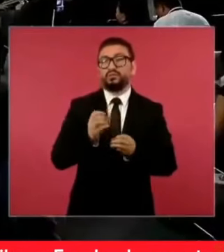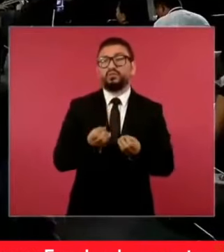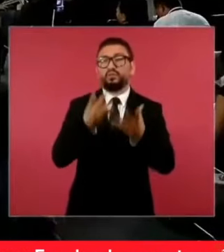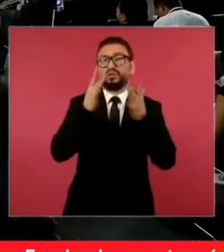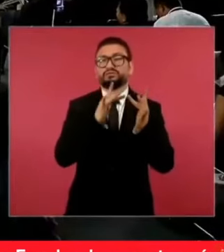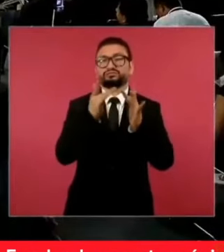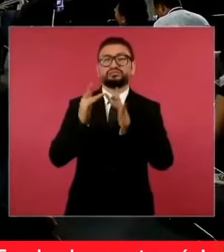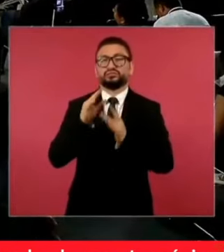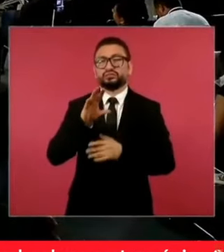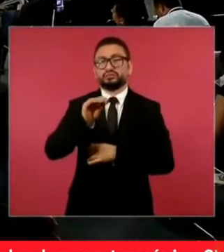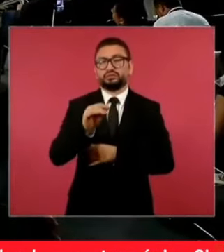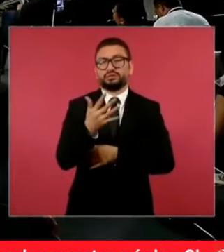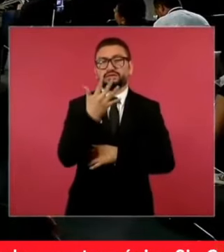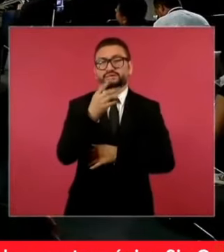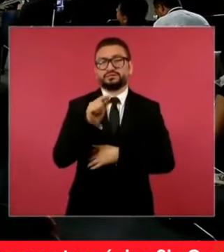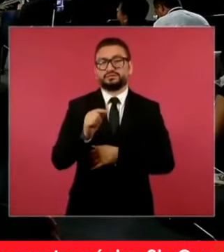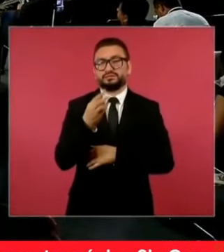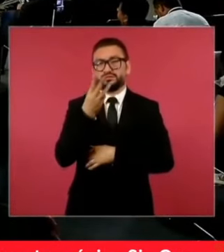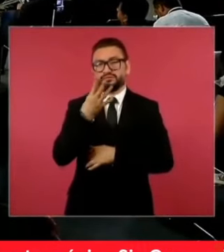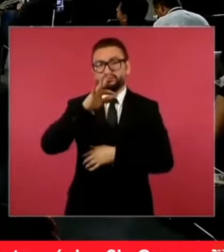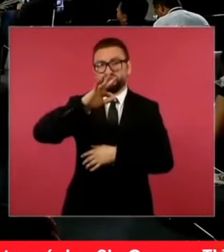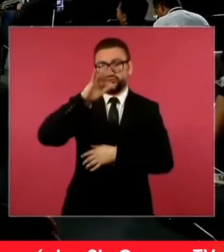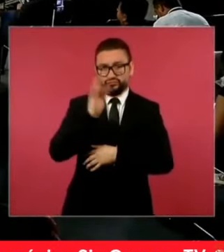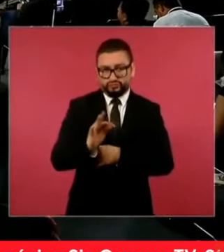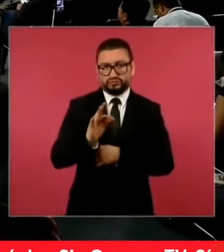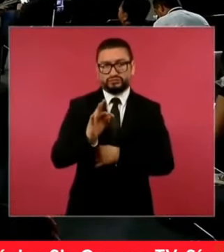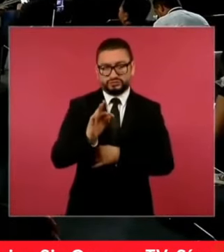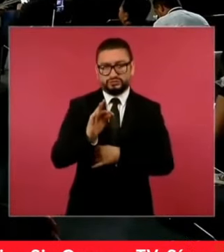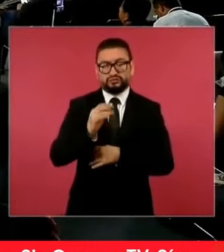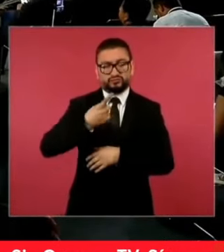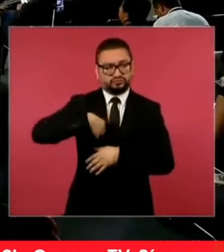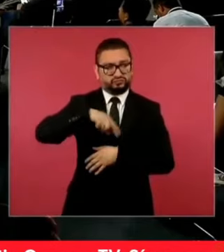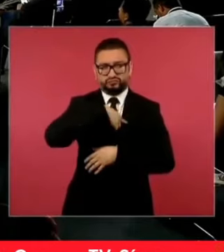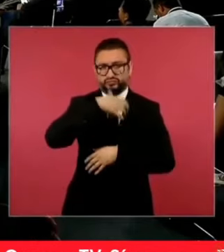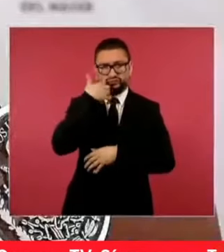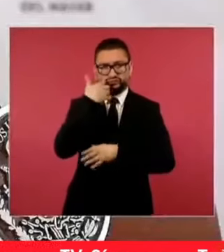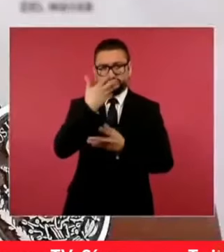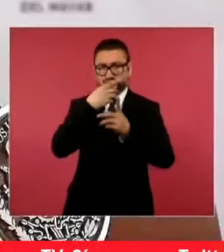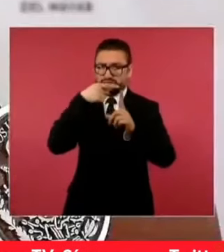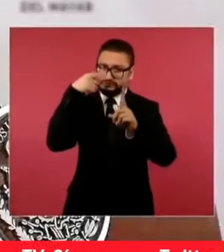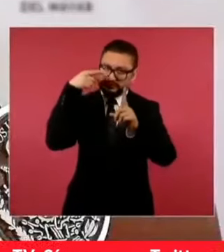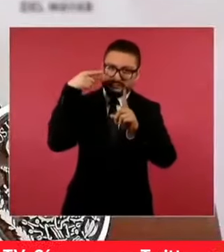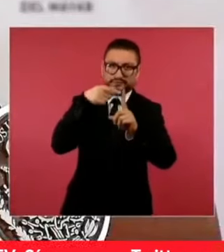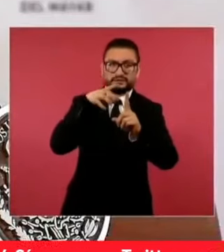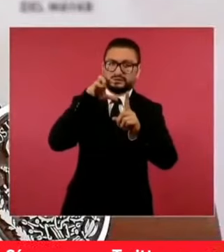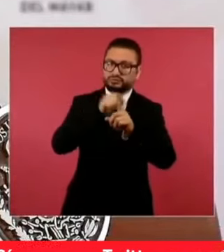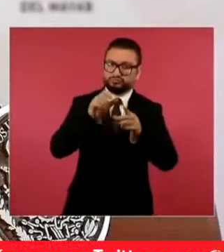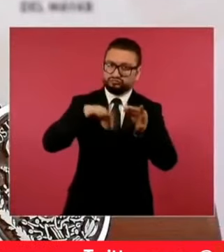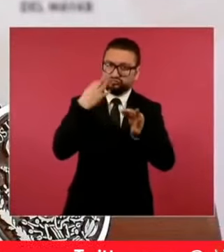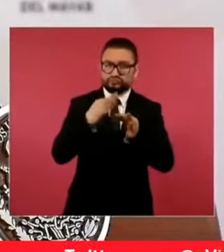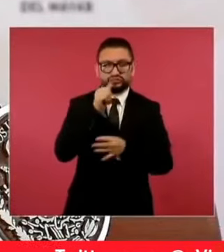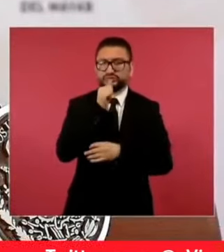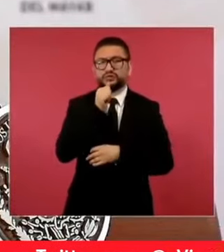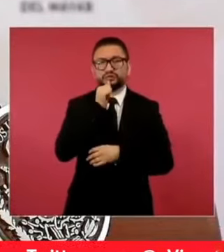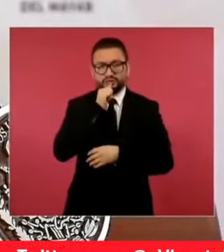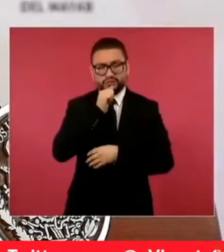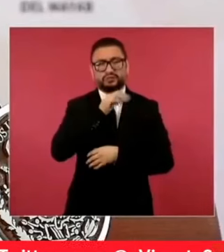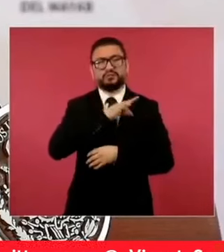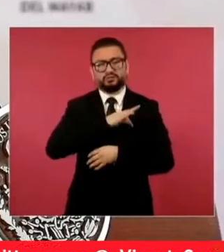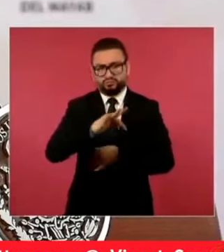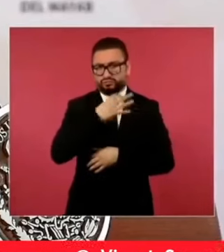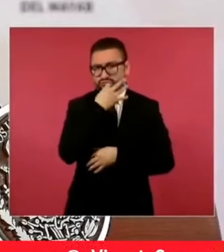del 95.3%, la misión aún no se concluye, pero podemos